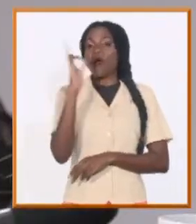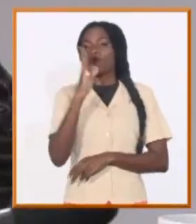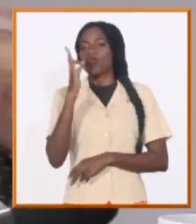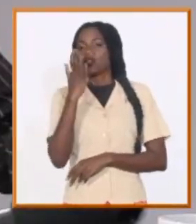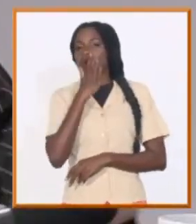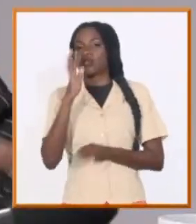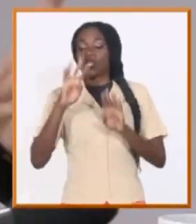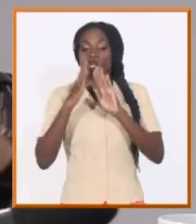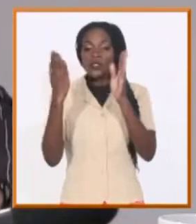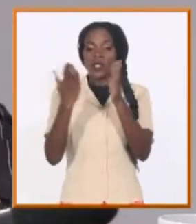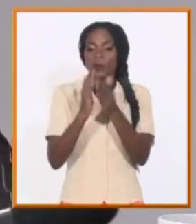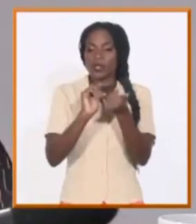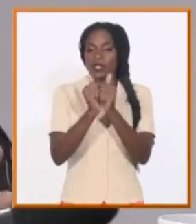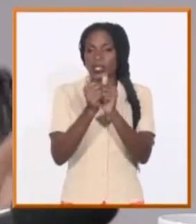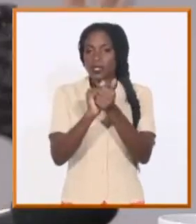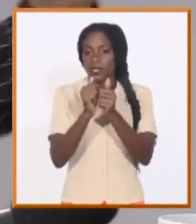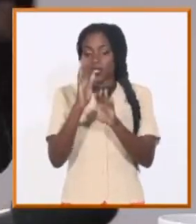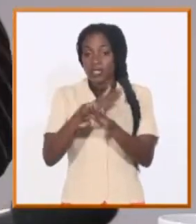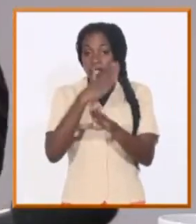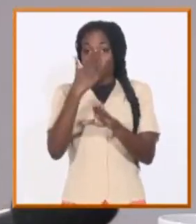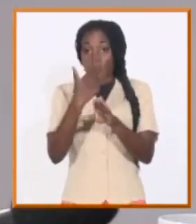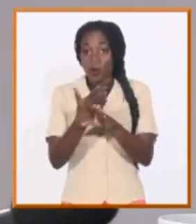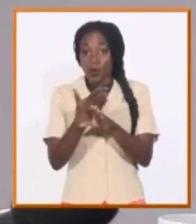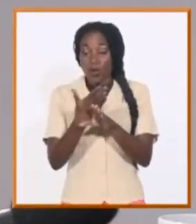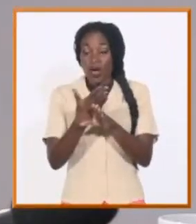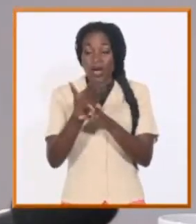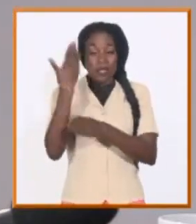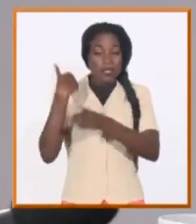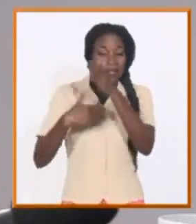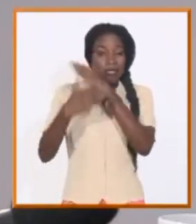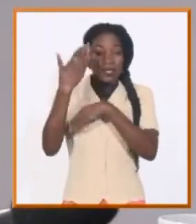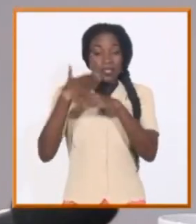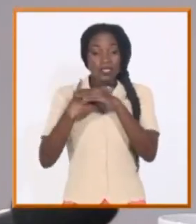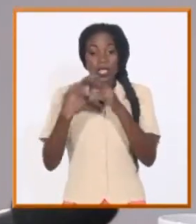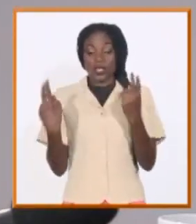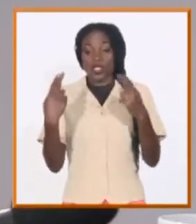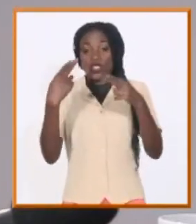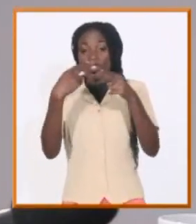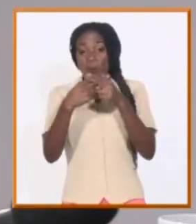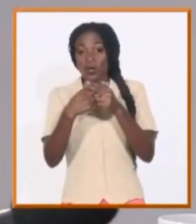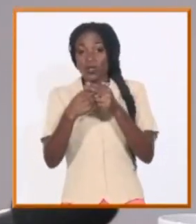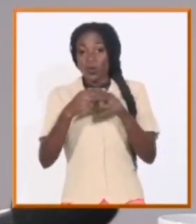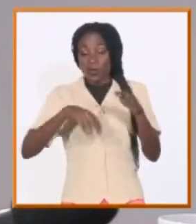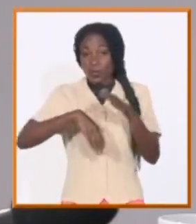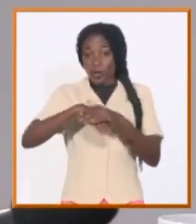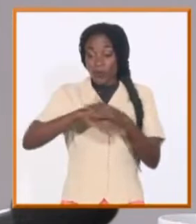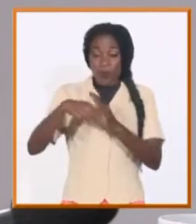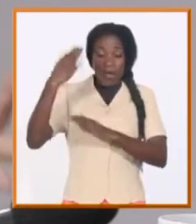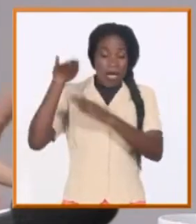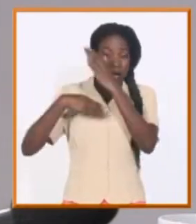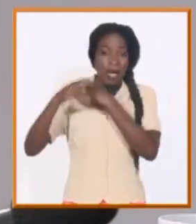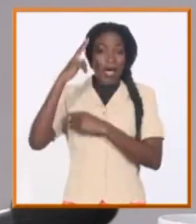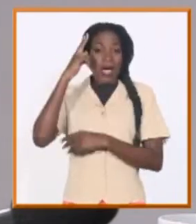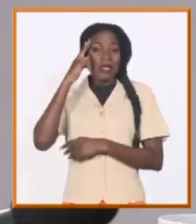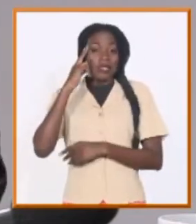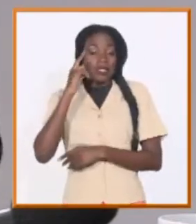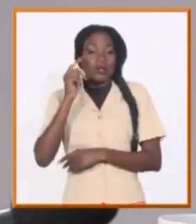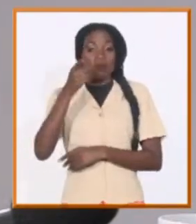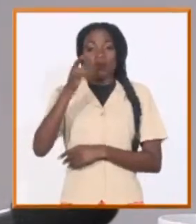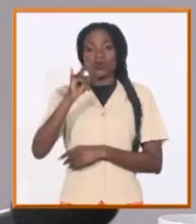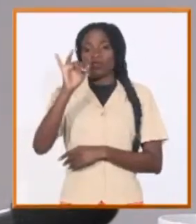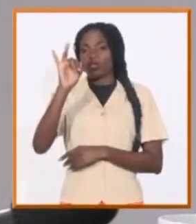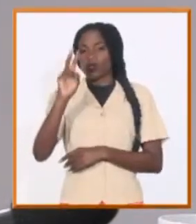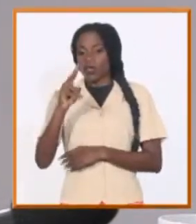más importante después de ese campeonato mundial de fútbol que habían acogido en el año 1962. Incluso sus instalaciones, por